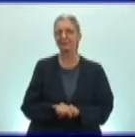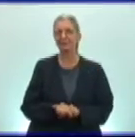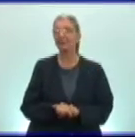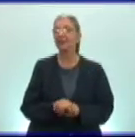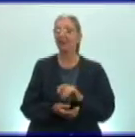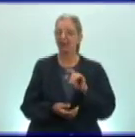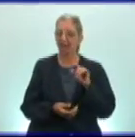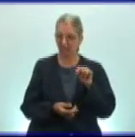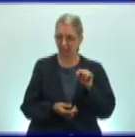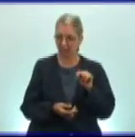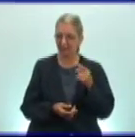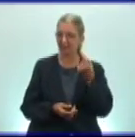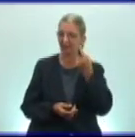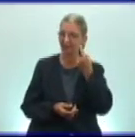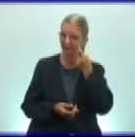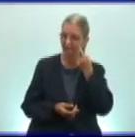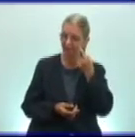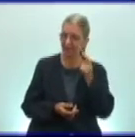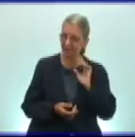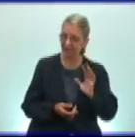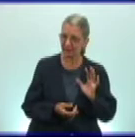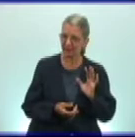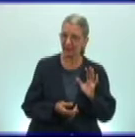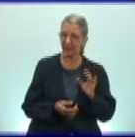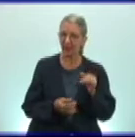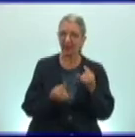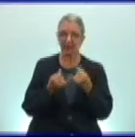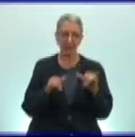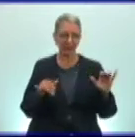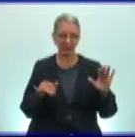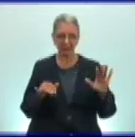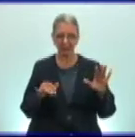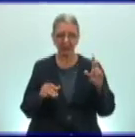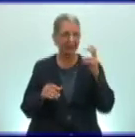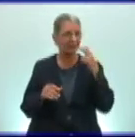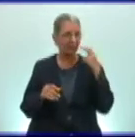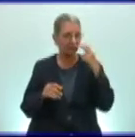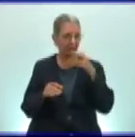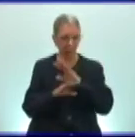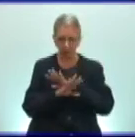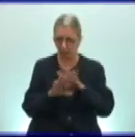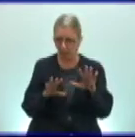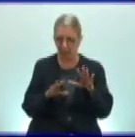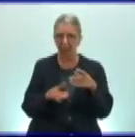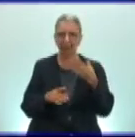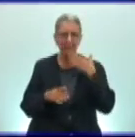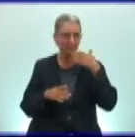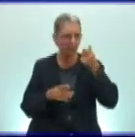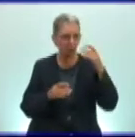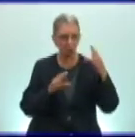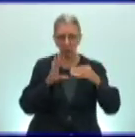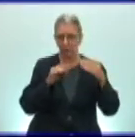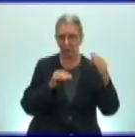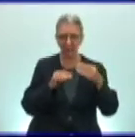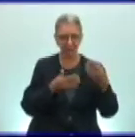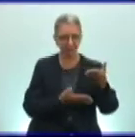decir, fíjense que estos símbolos, independientemente del idioma que hablemos, nos favorece la